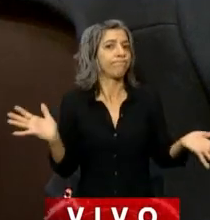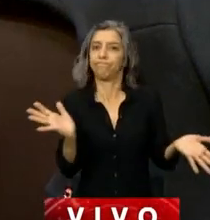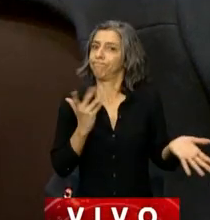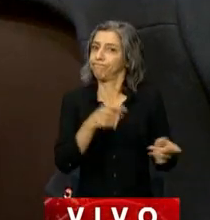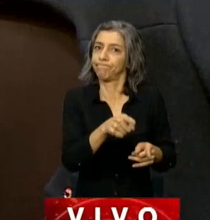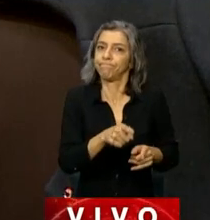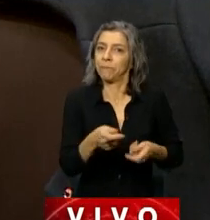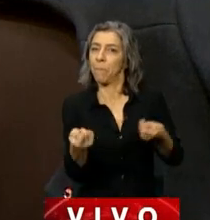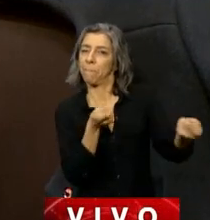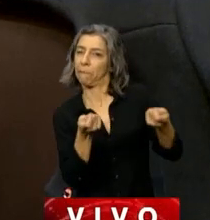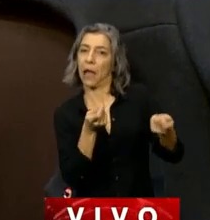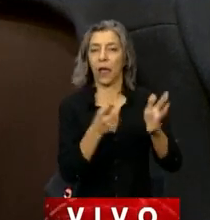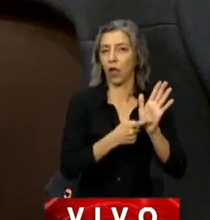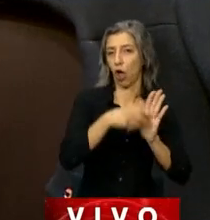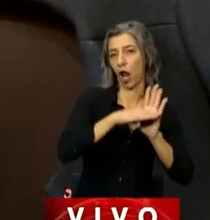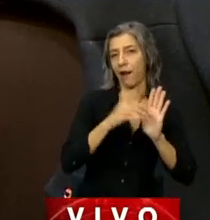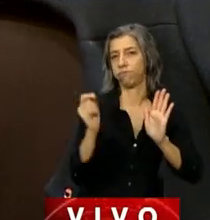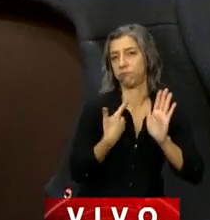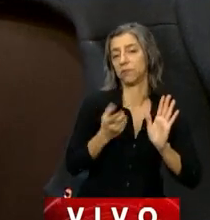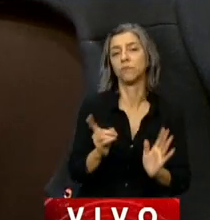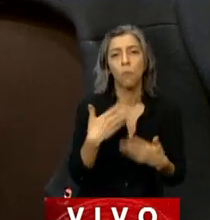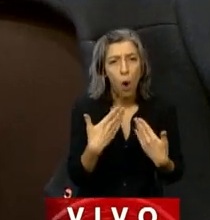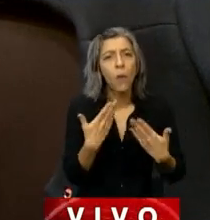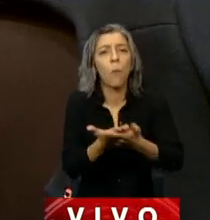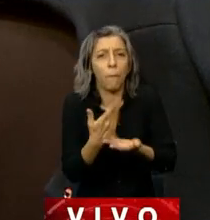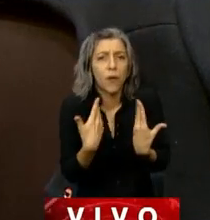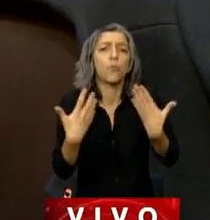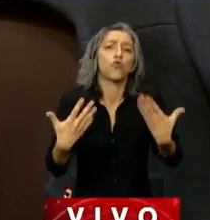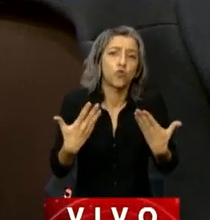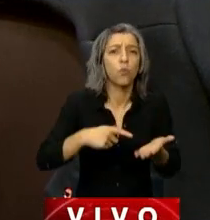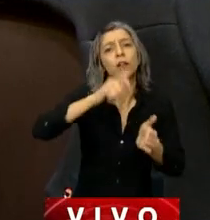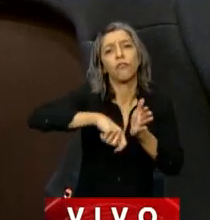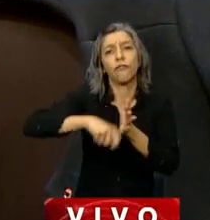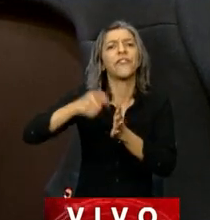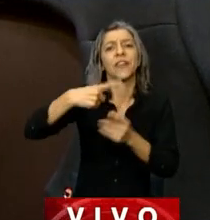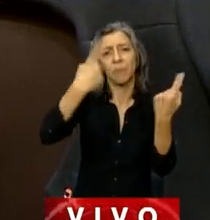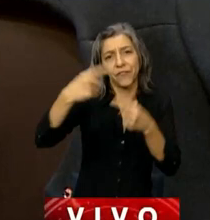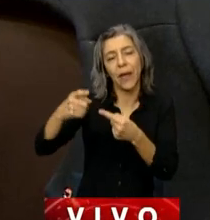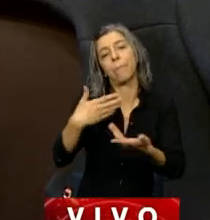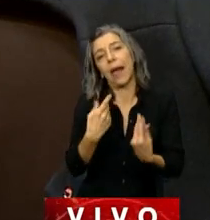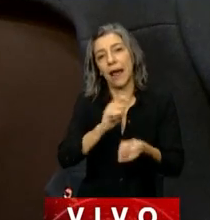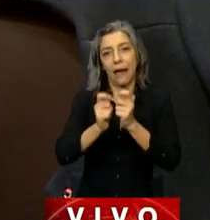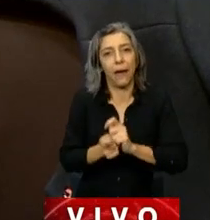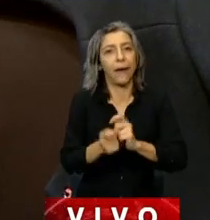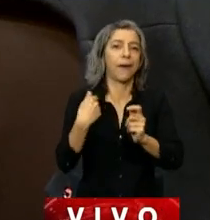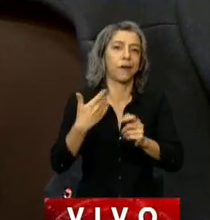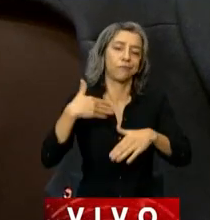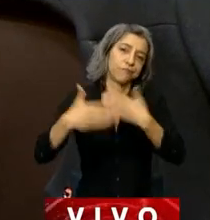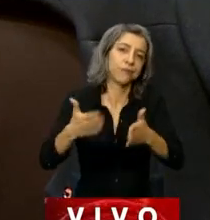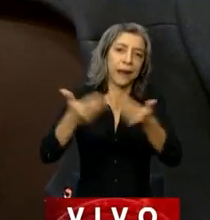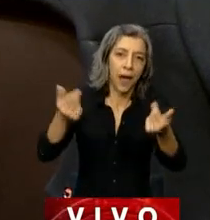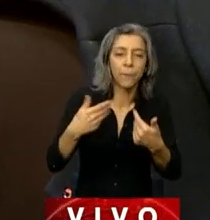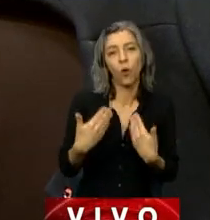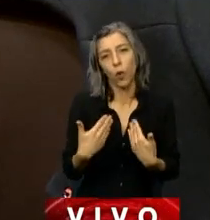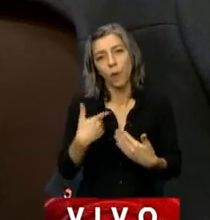la manipulación de nuestro reglamento si podemos permitir cambios despedidos de cambio de los autores del proyecto para agilizar el tratamiento si podemos permitir